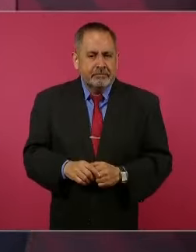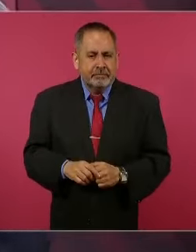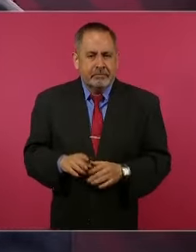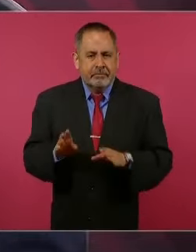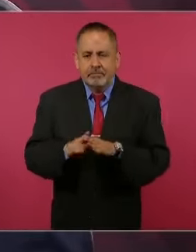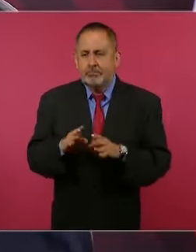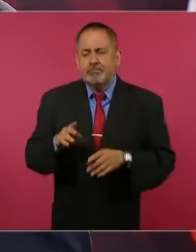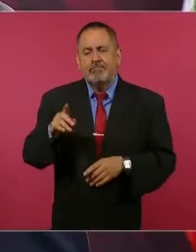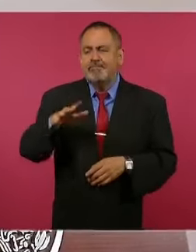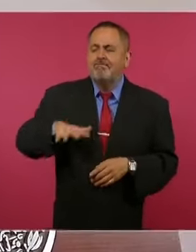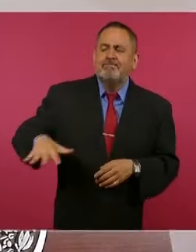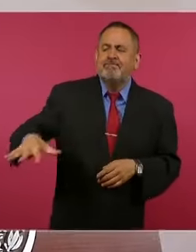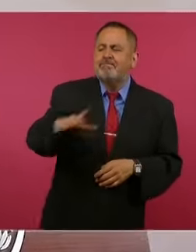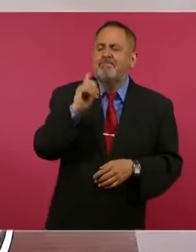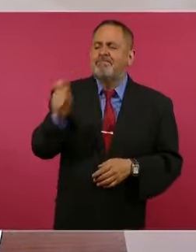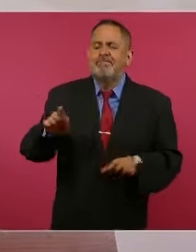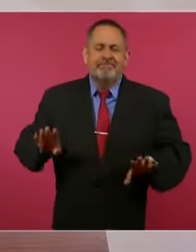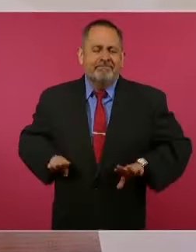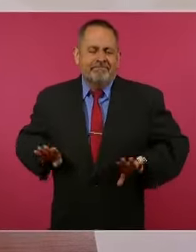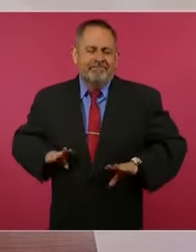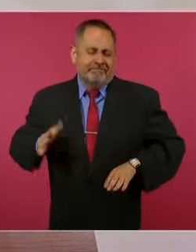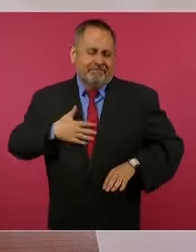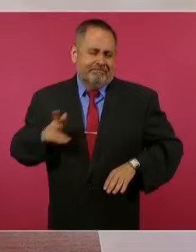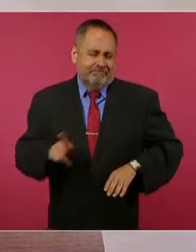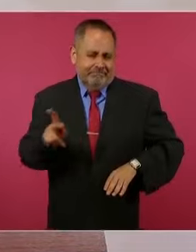agua deate